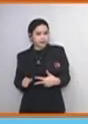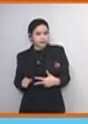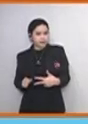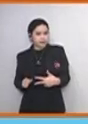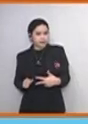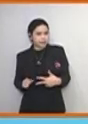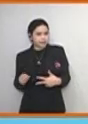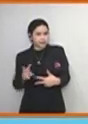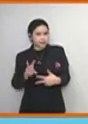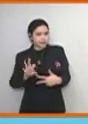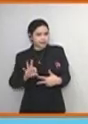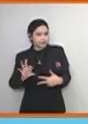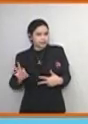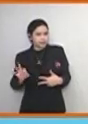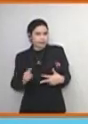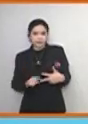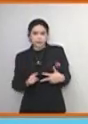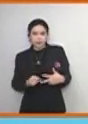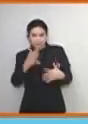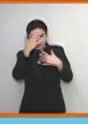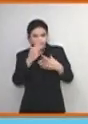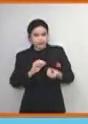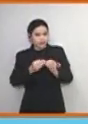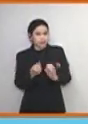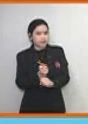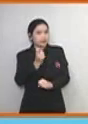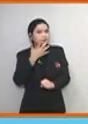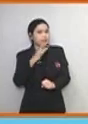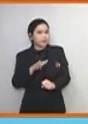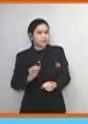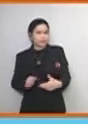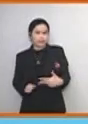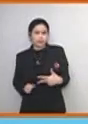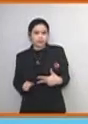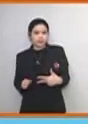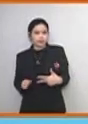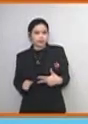Y este es el 99, tercer y decisivo número ganador, suerte.